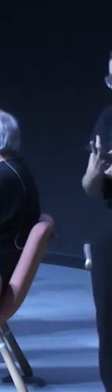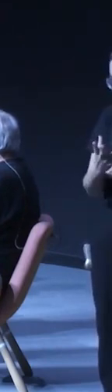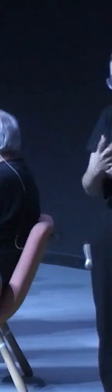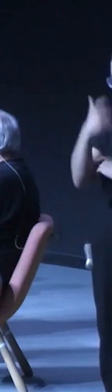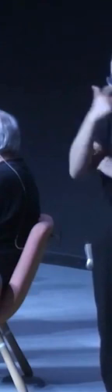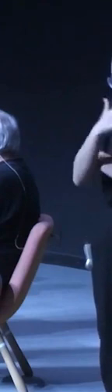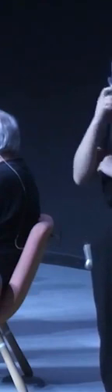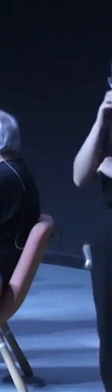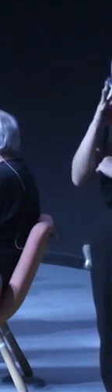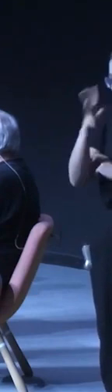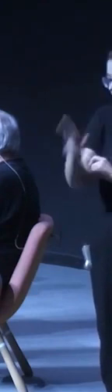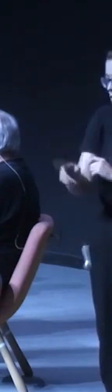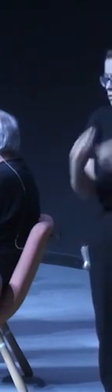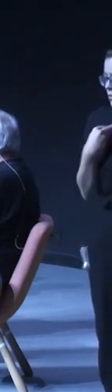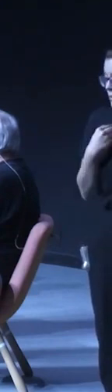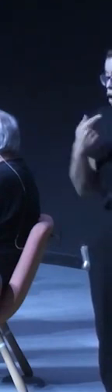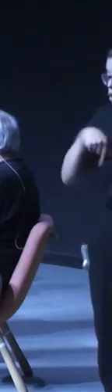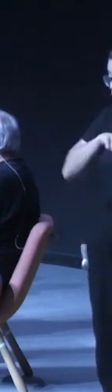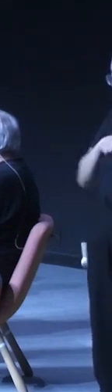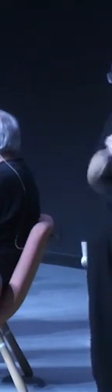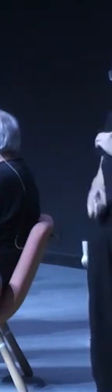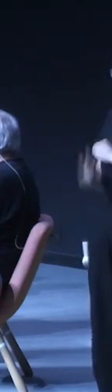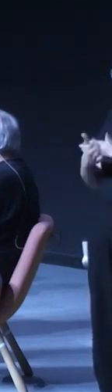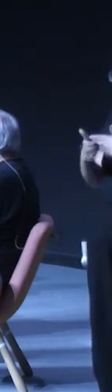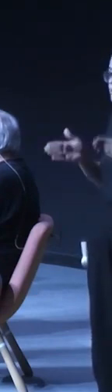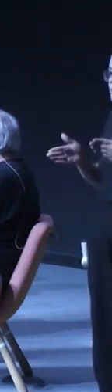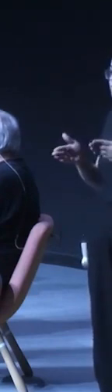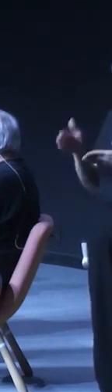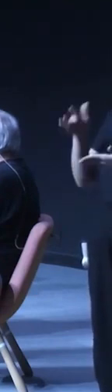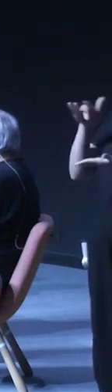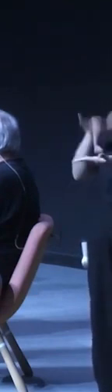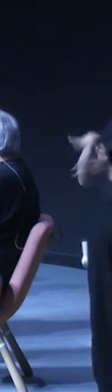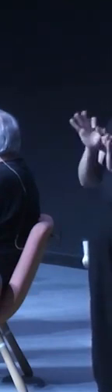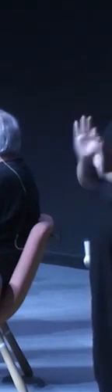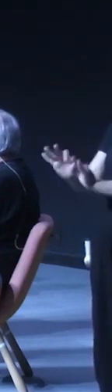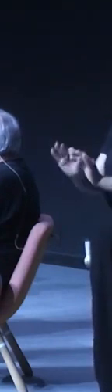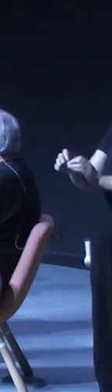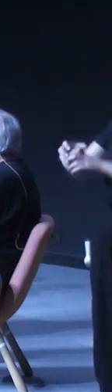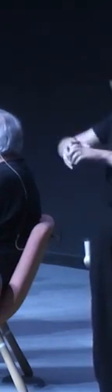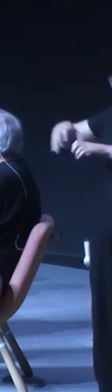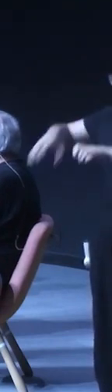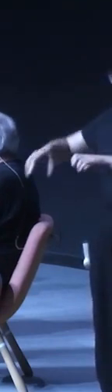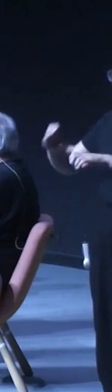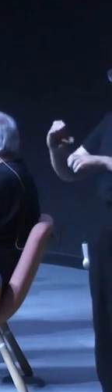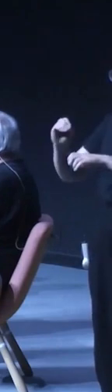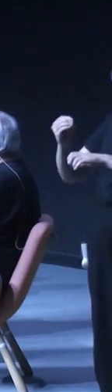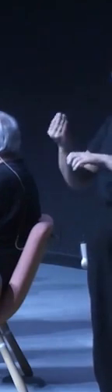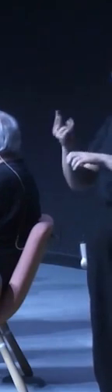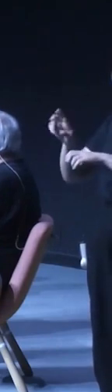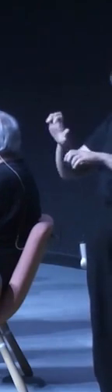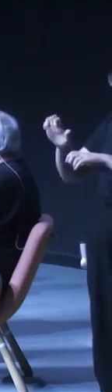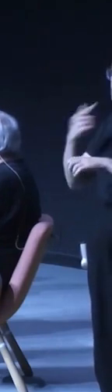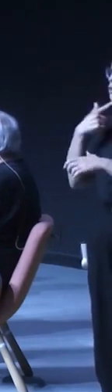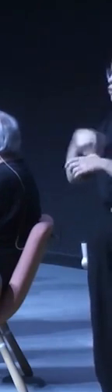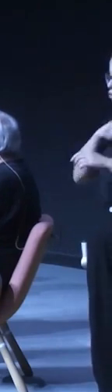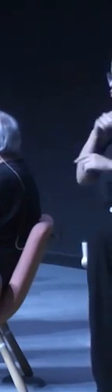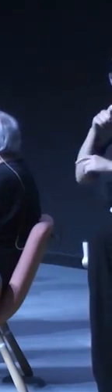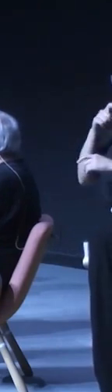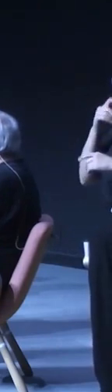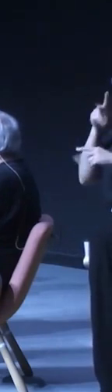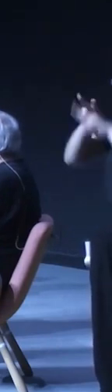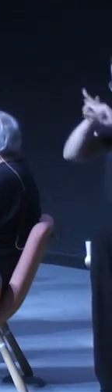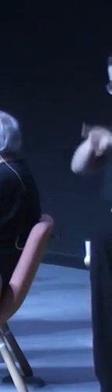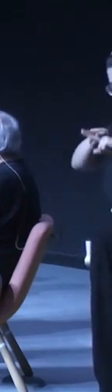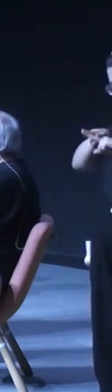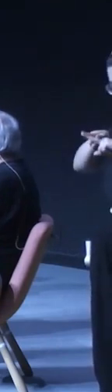Pero la nuestra se crea justo en ese momento. Y hemos entrado a estudiar a fondo lo que era. El impacto cuando